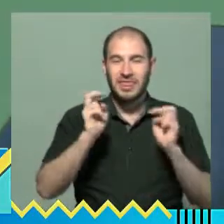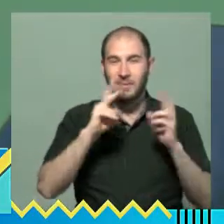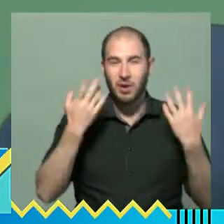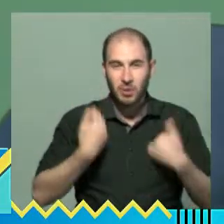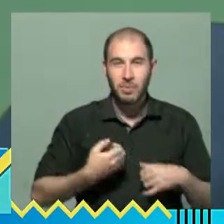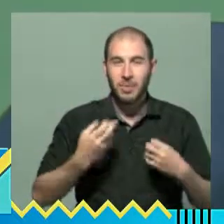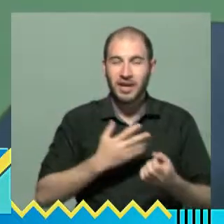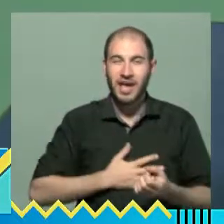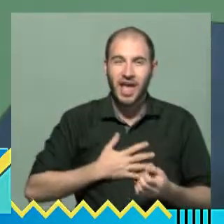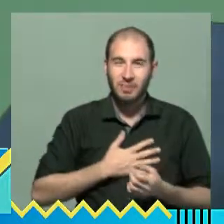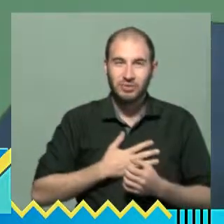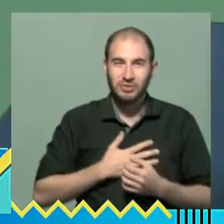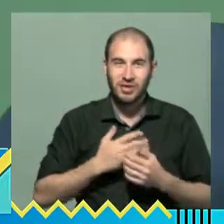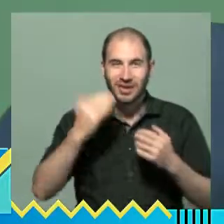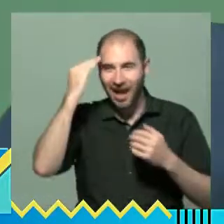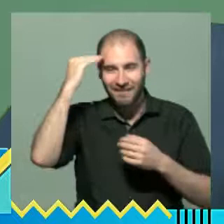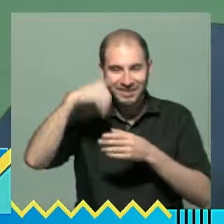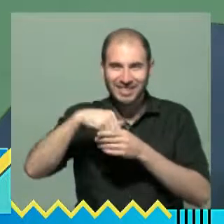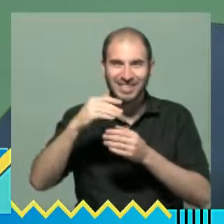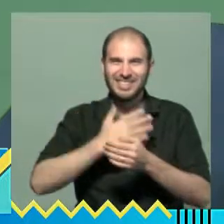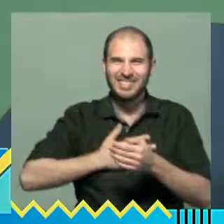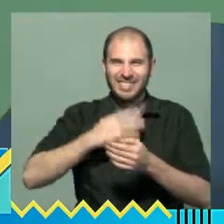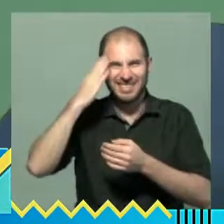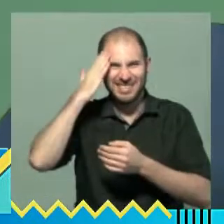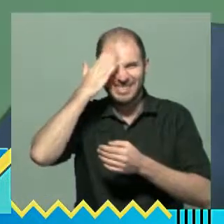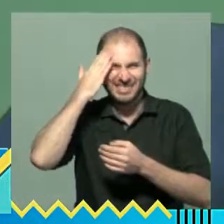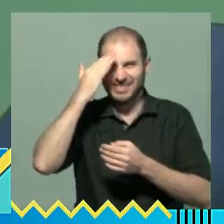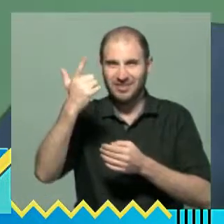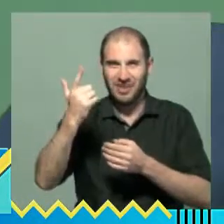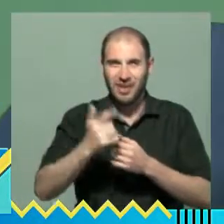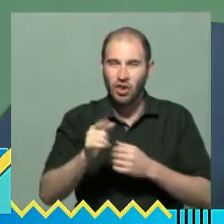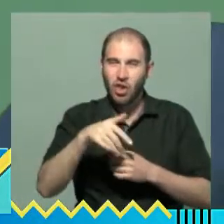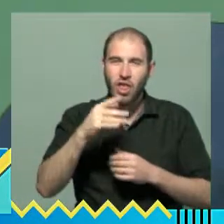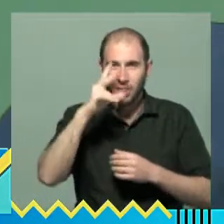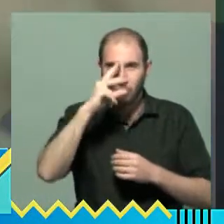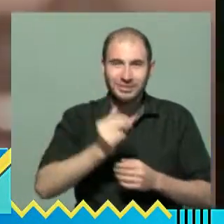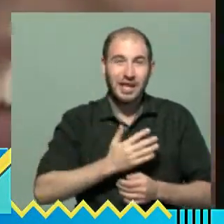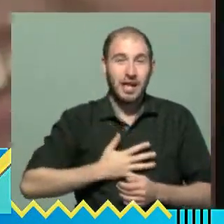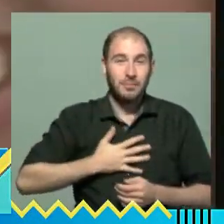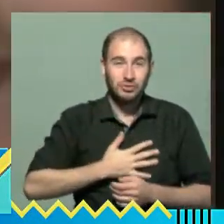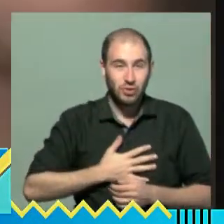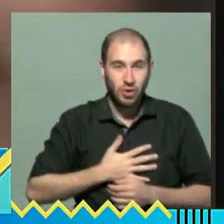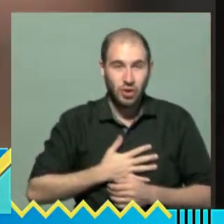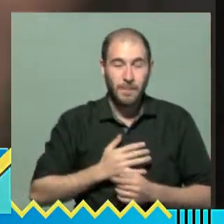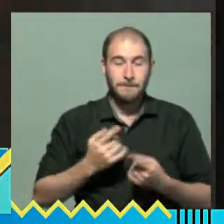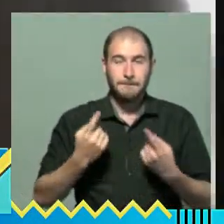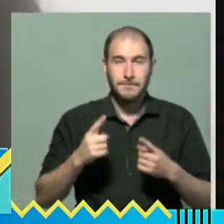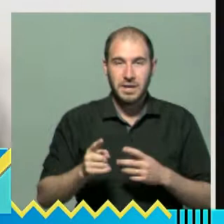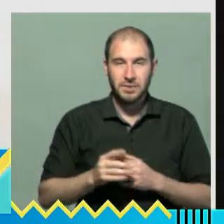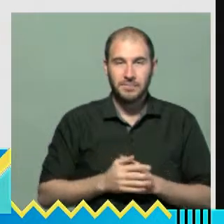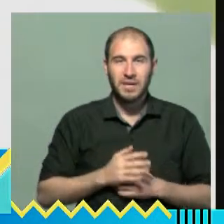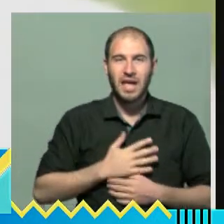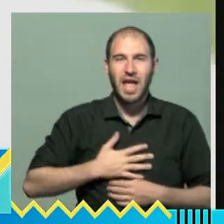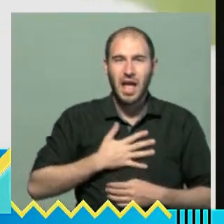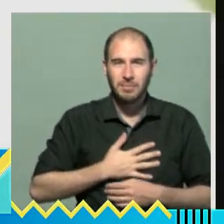las emociones no se sienten en la cabeza. O sea, uno toma conciencia del estado emocional, pero la verdad es que la